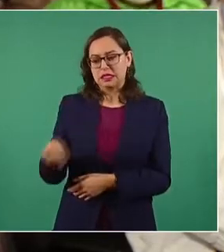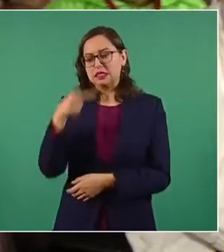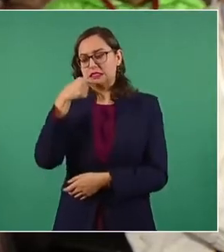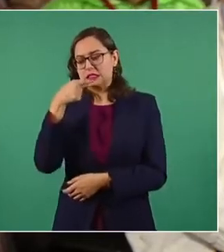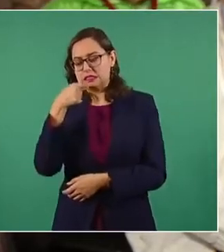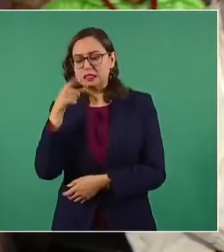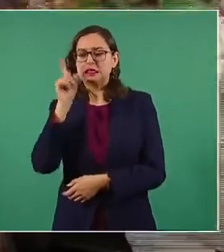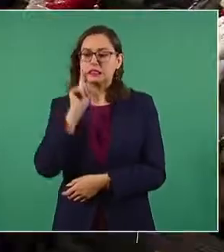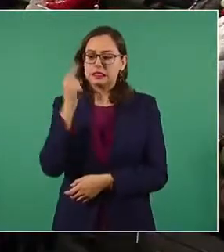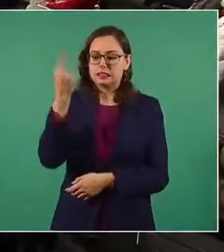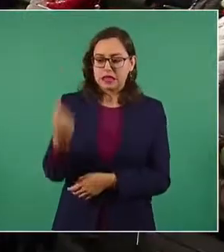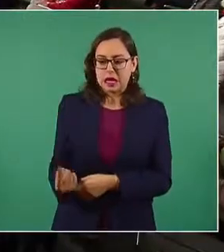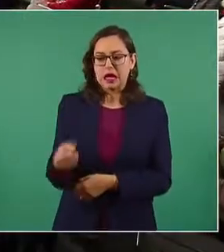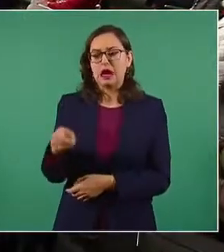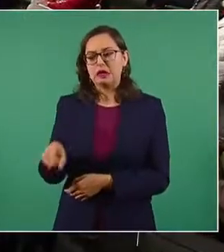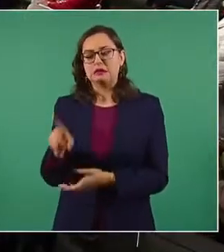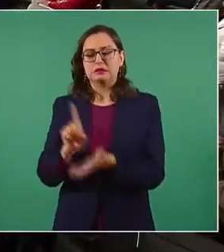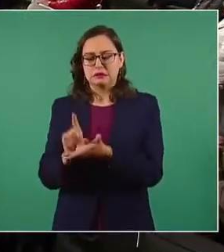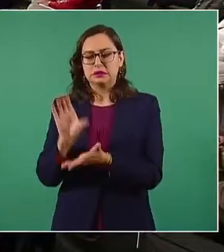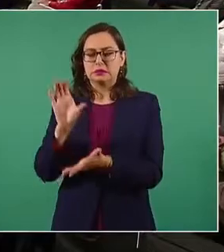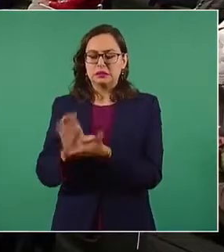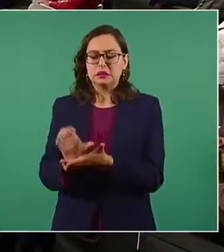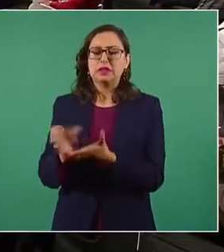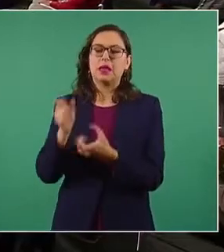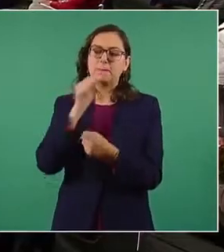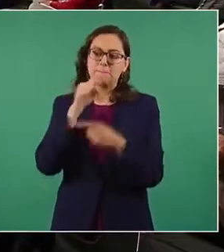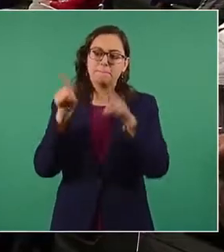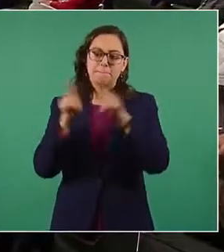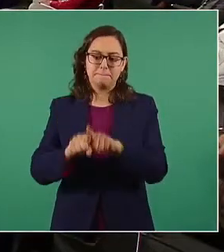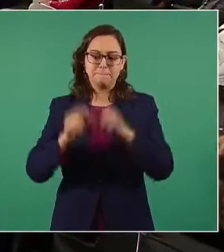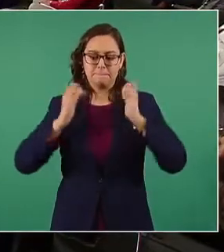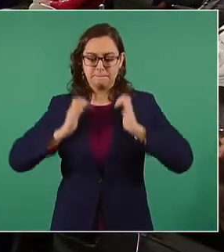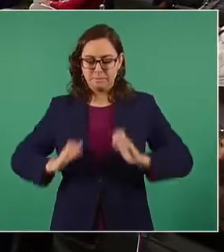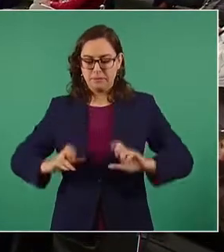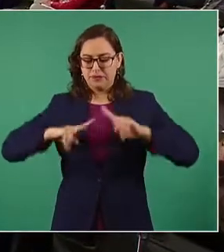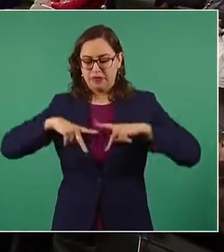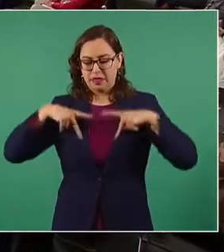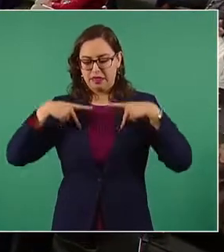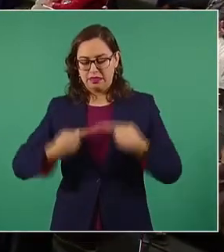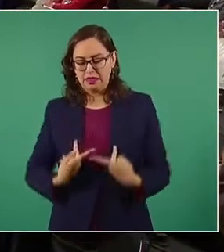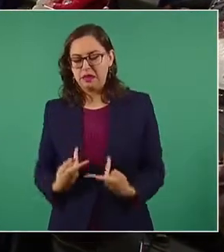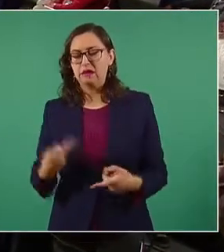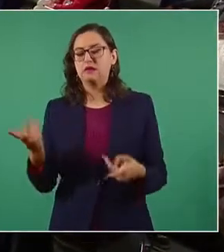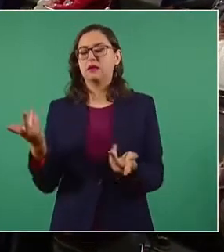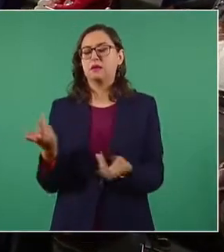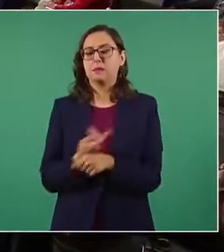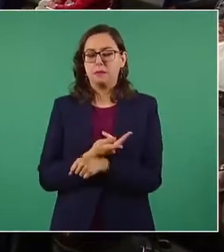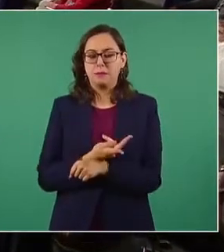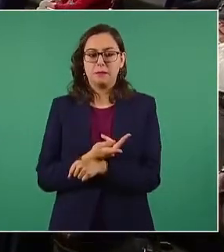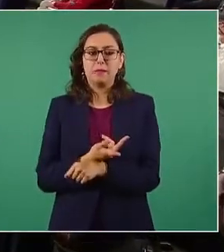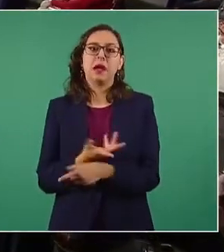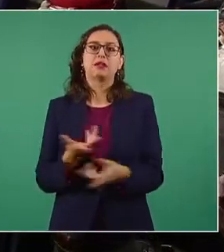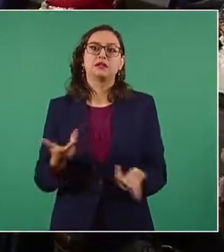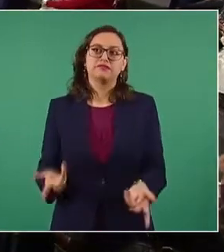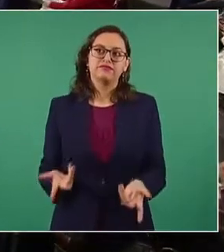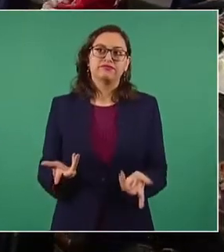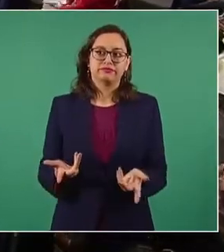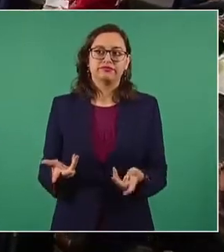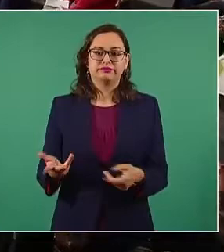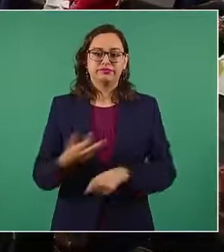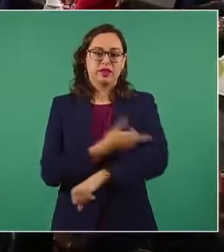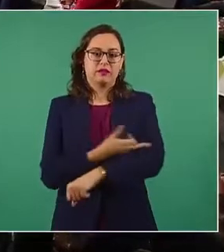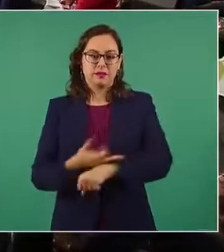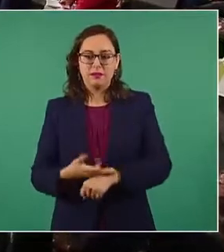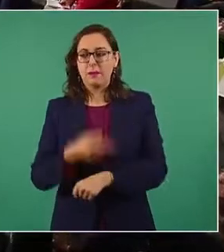poco las defensas bajas, no tomaron las precauciones adecuadas porque hubo contagios ahí entre los familiares, incluso